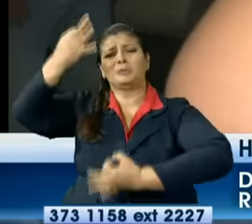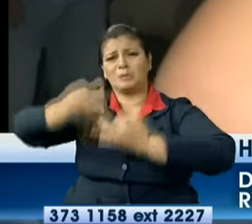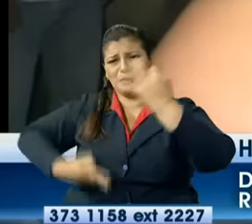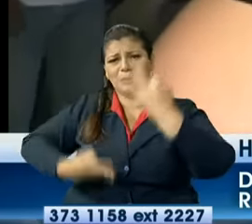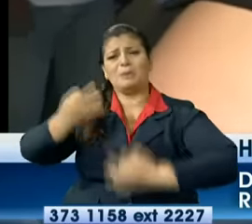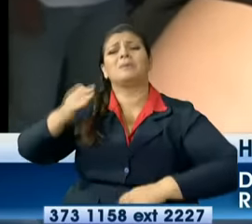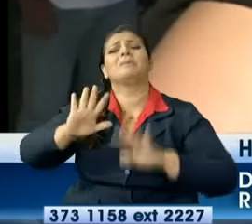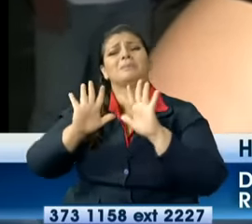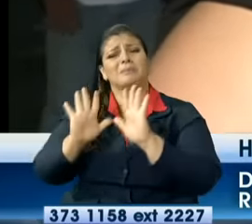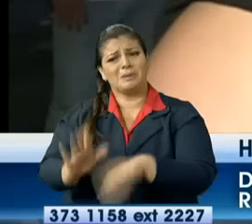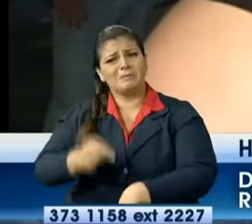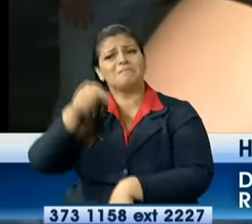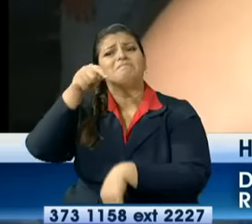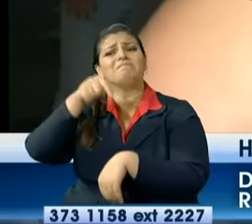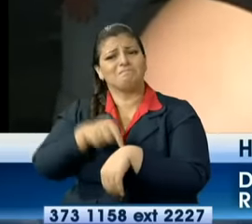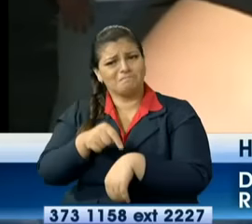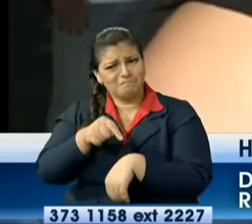va a llegar y a todos